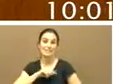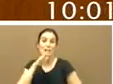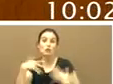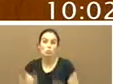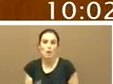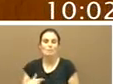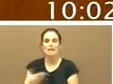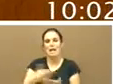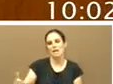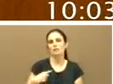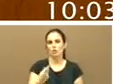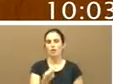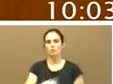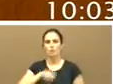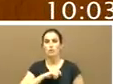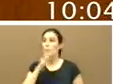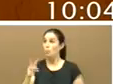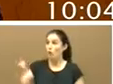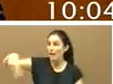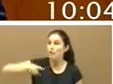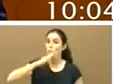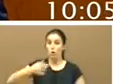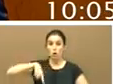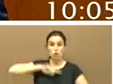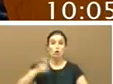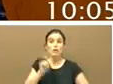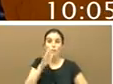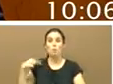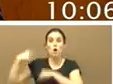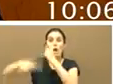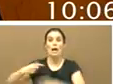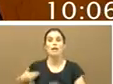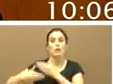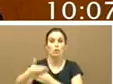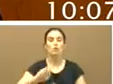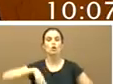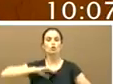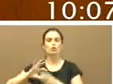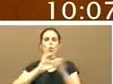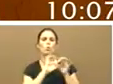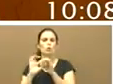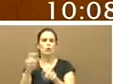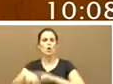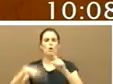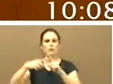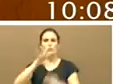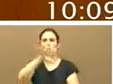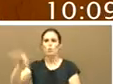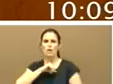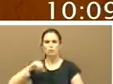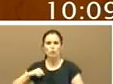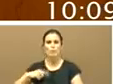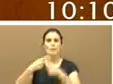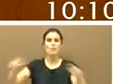para el resto de España. Por ello, es por nosotros y por las próximas generaciones, señorías, debemos unirnos para que estas diferencias entre comunidades no se